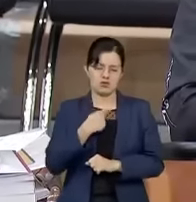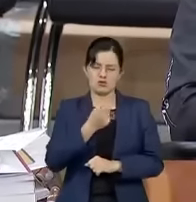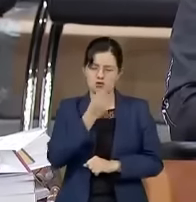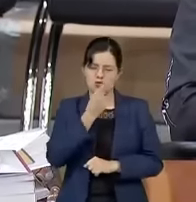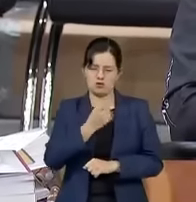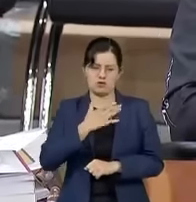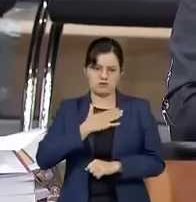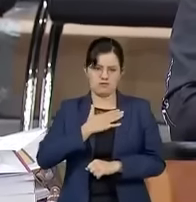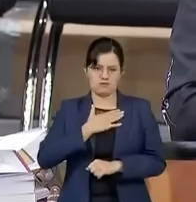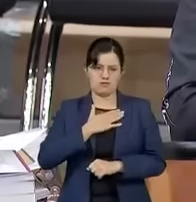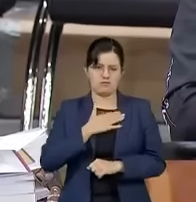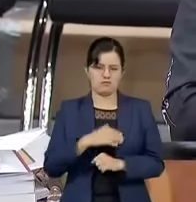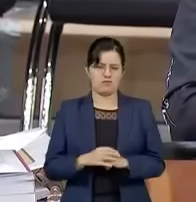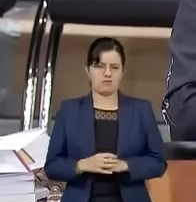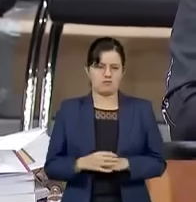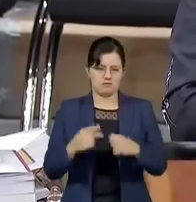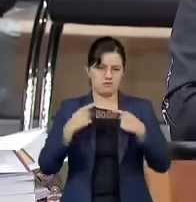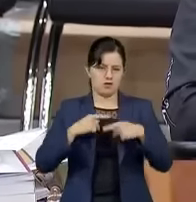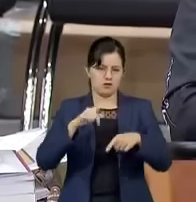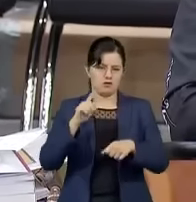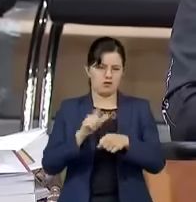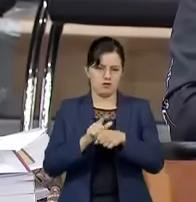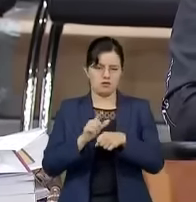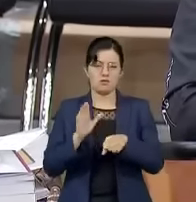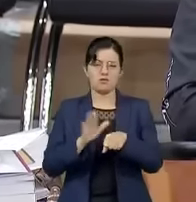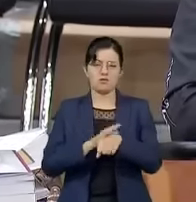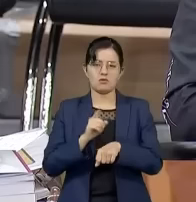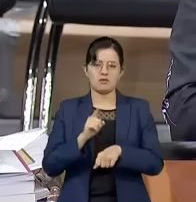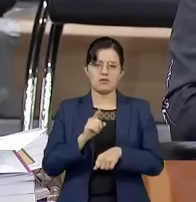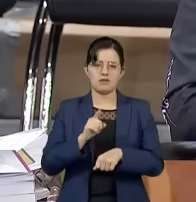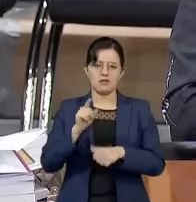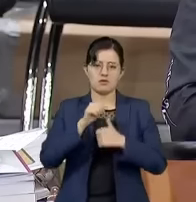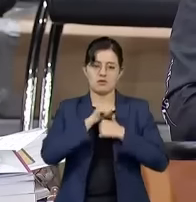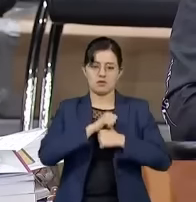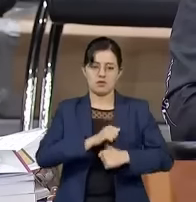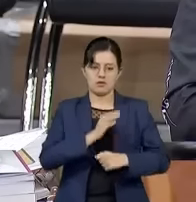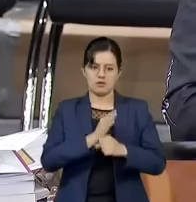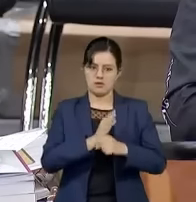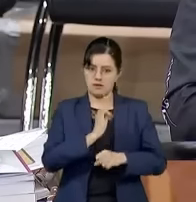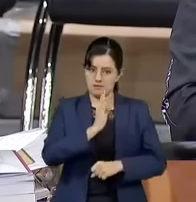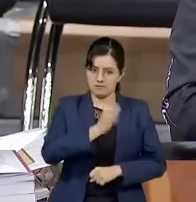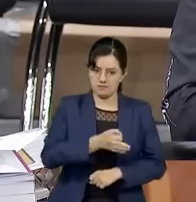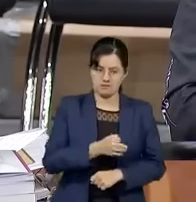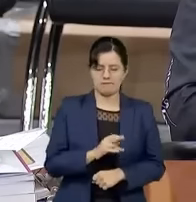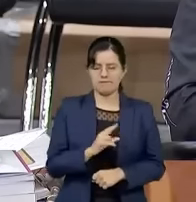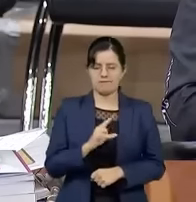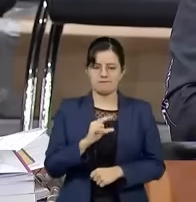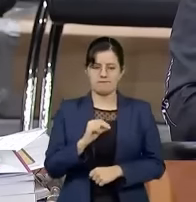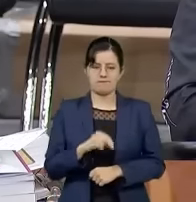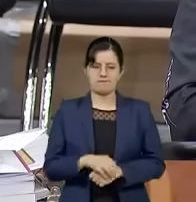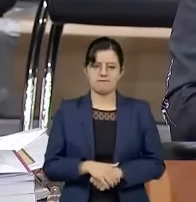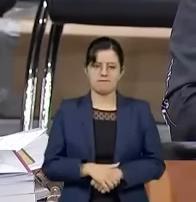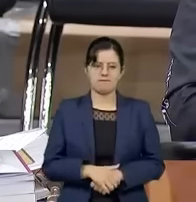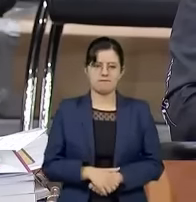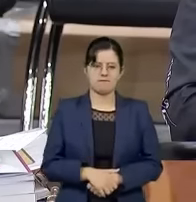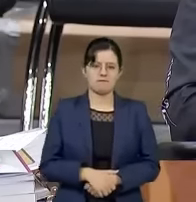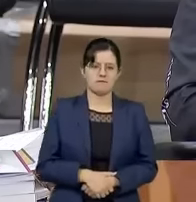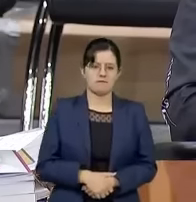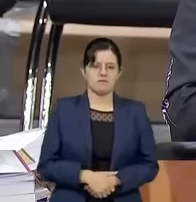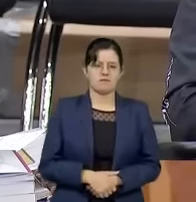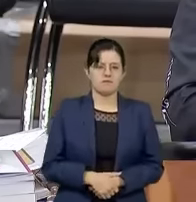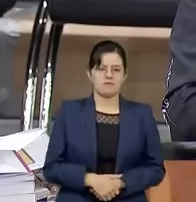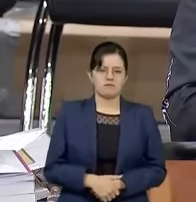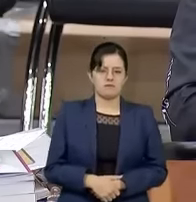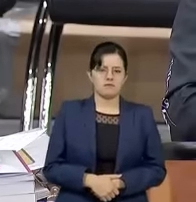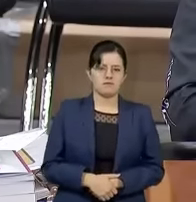personal porque creo que mis dirigent no reconocerían esta circunstancia se tuvo que tomar